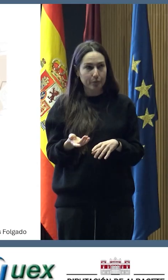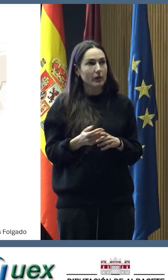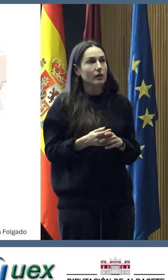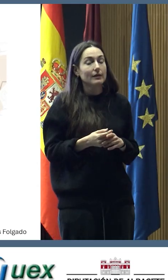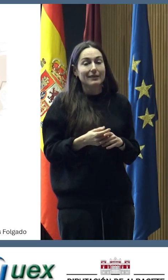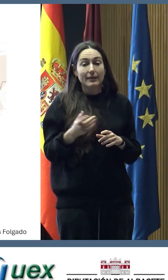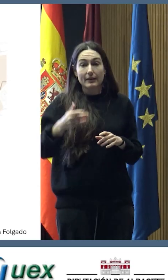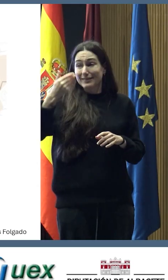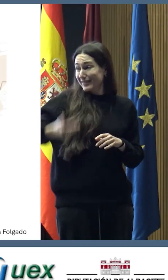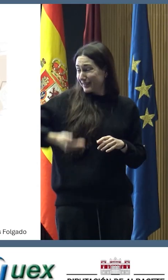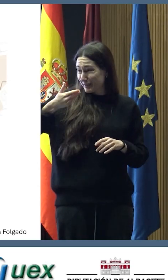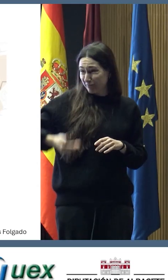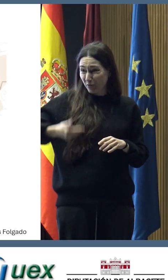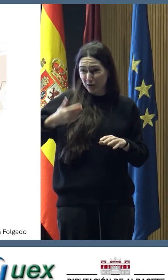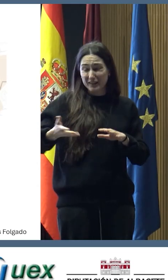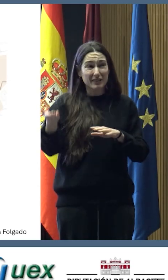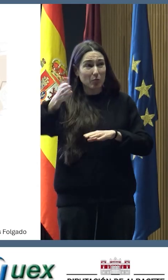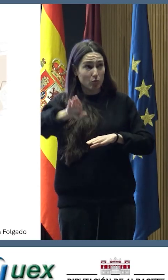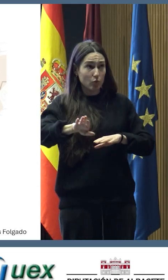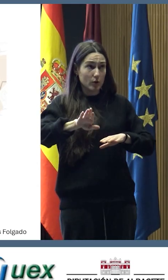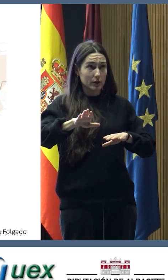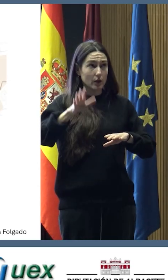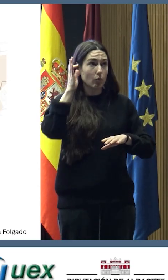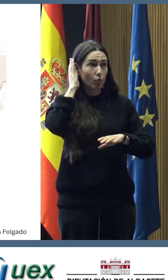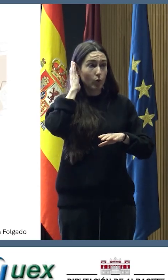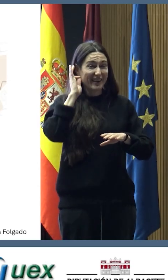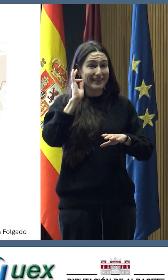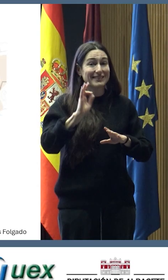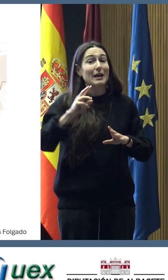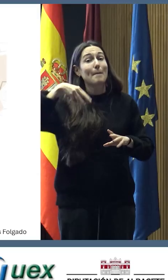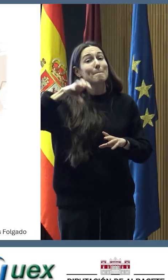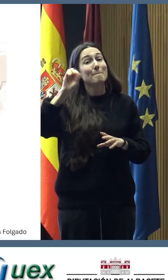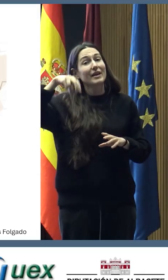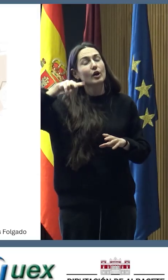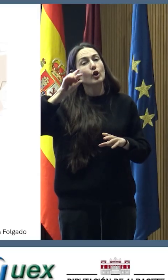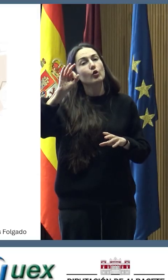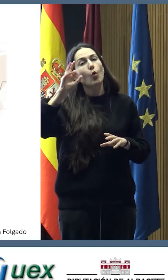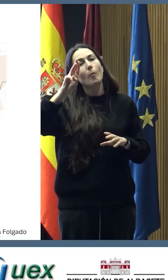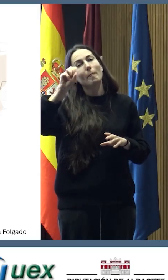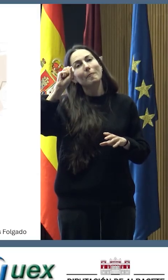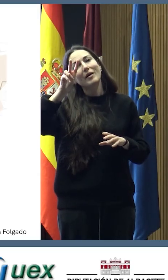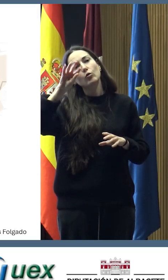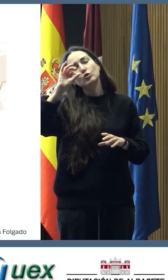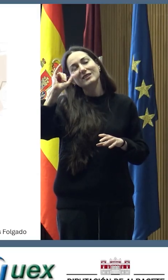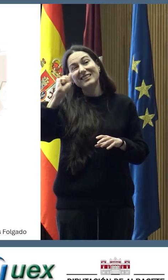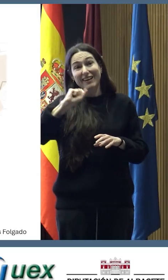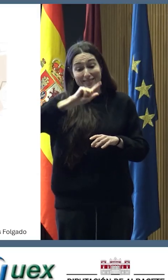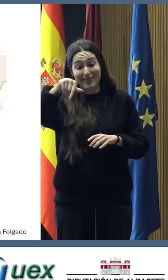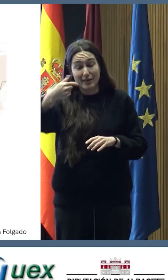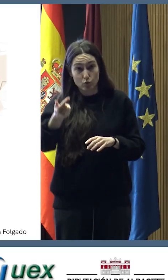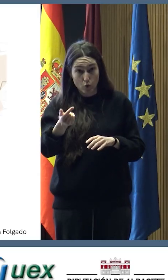las causas más importantes de mortalidad en las mujeres tras la menopausia, porque